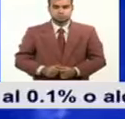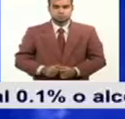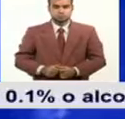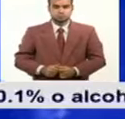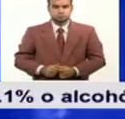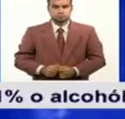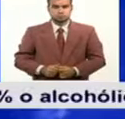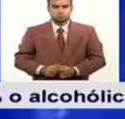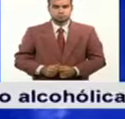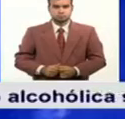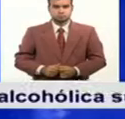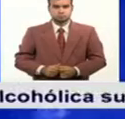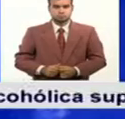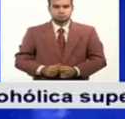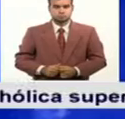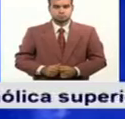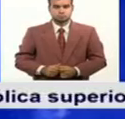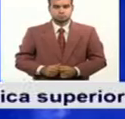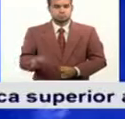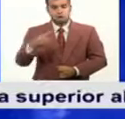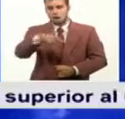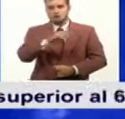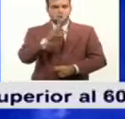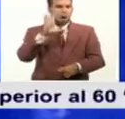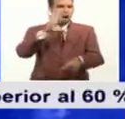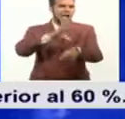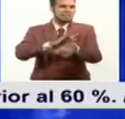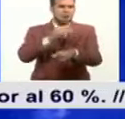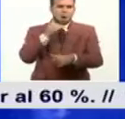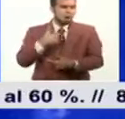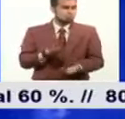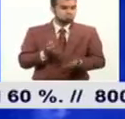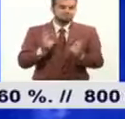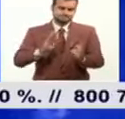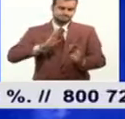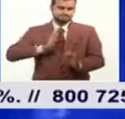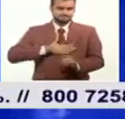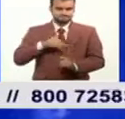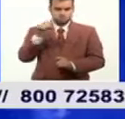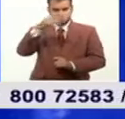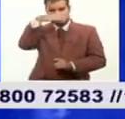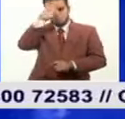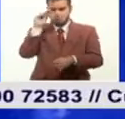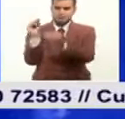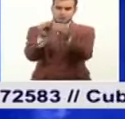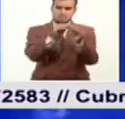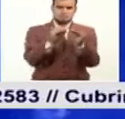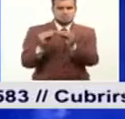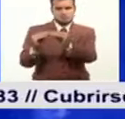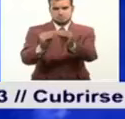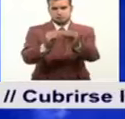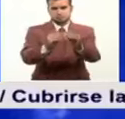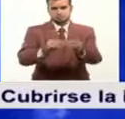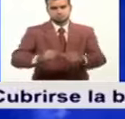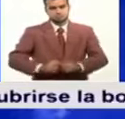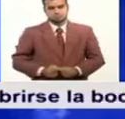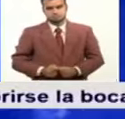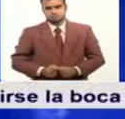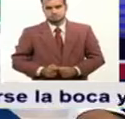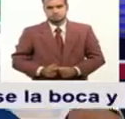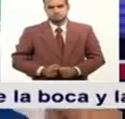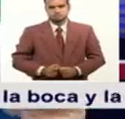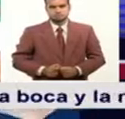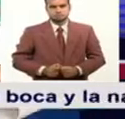han sido consecuencia de la transmisión autóctona en el territorio, lo cual ha caracterizado